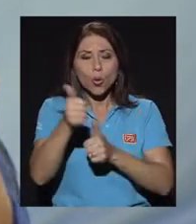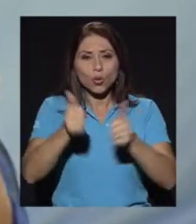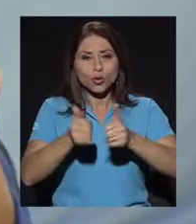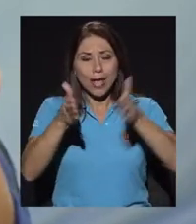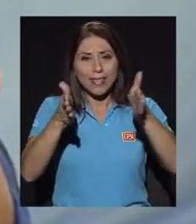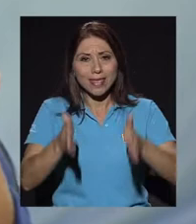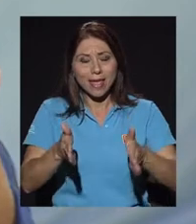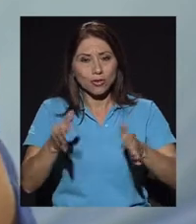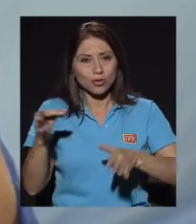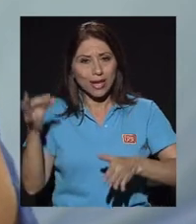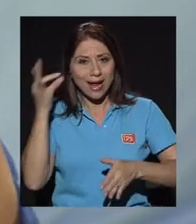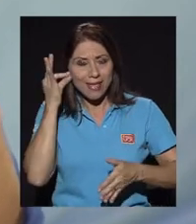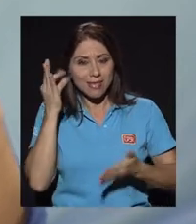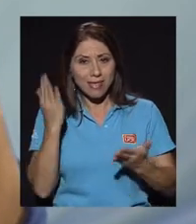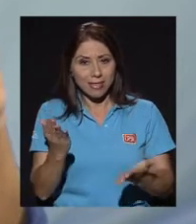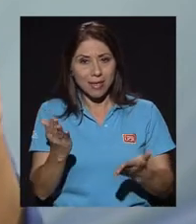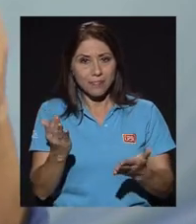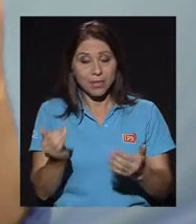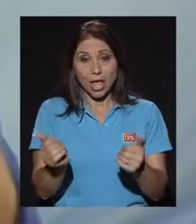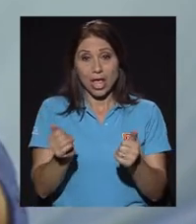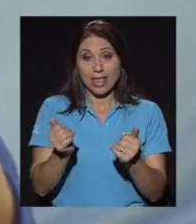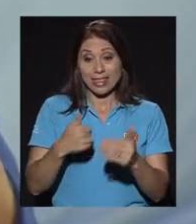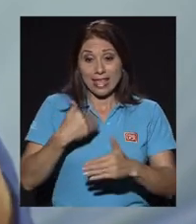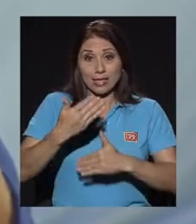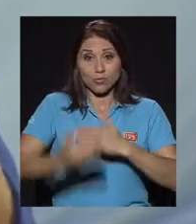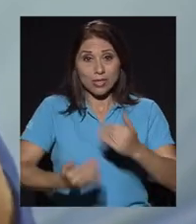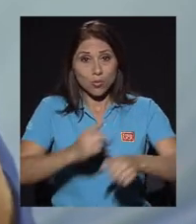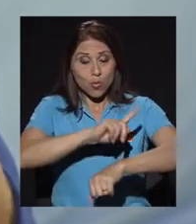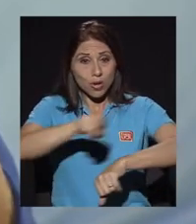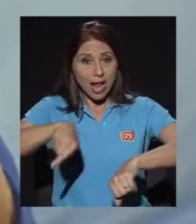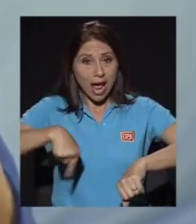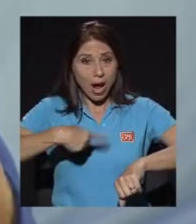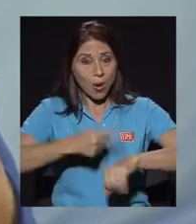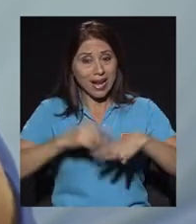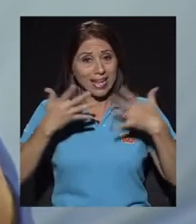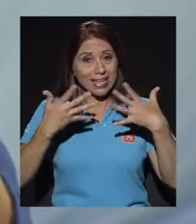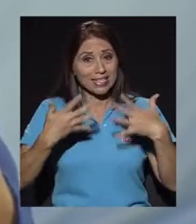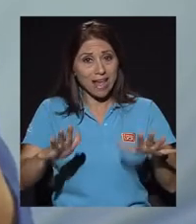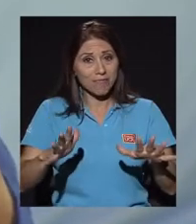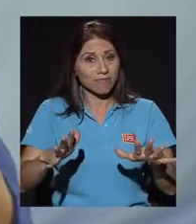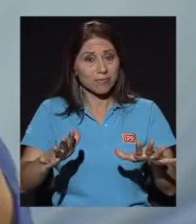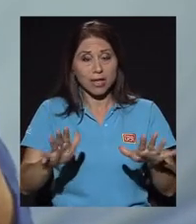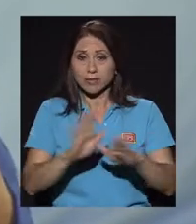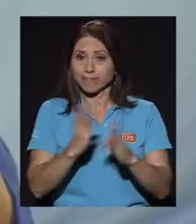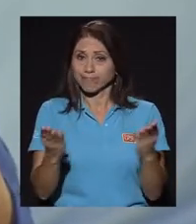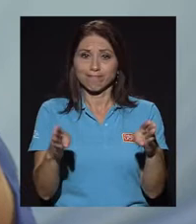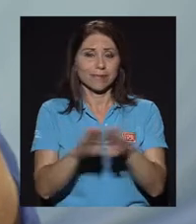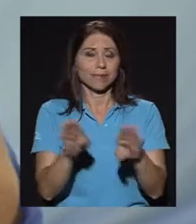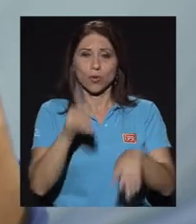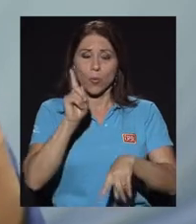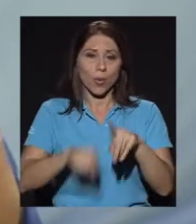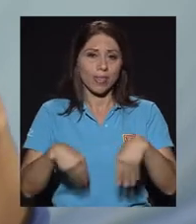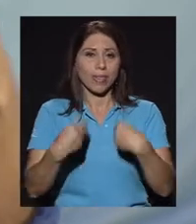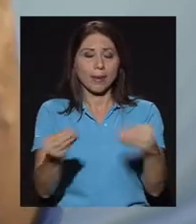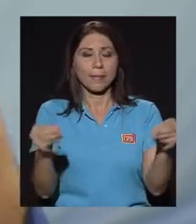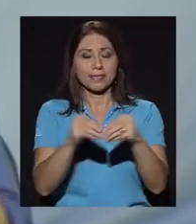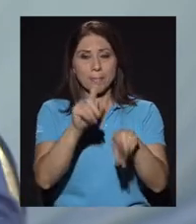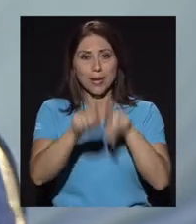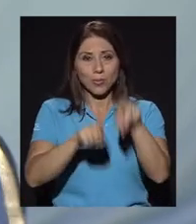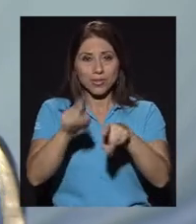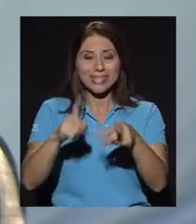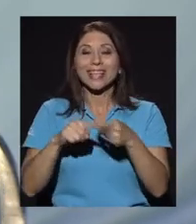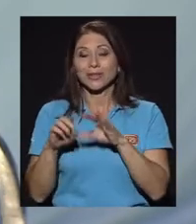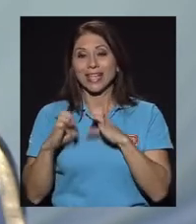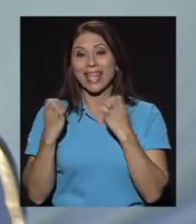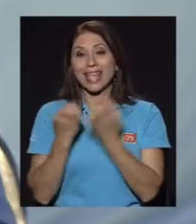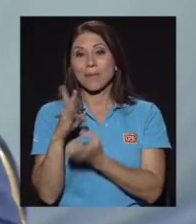y la candidata para a partir de esa hora que se cierra la recepción de preguntas, se pueda por parte del